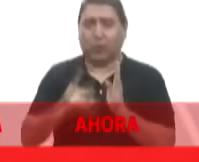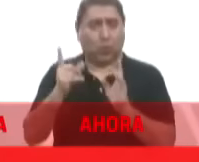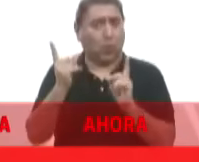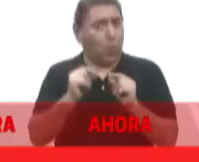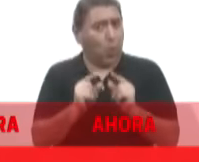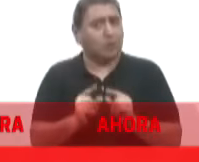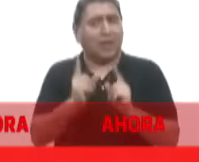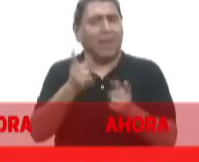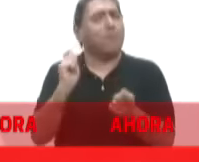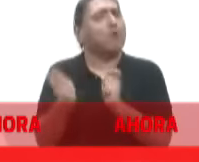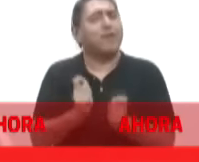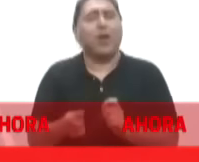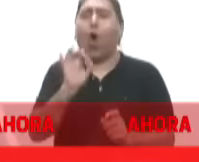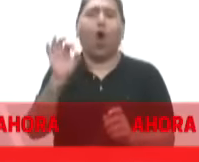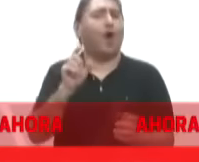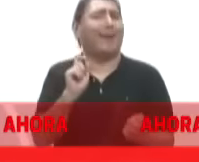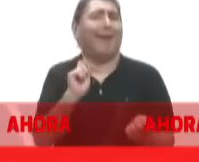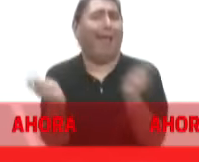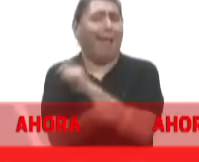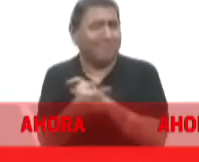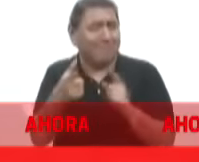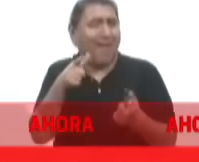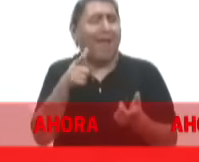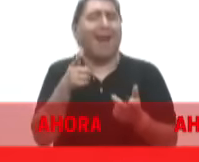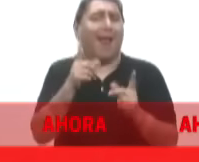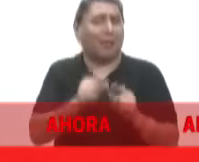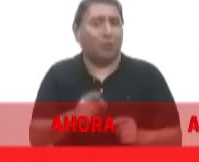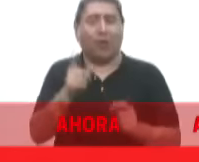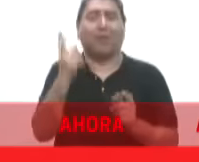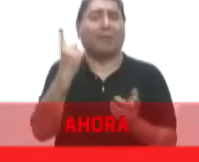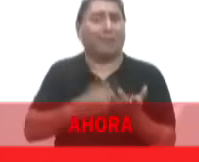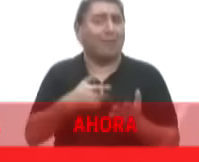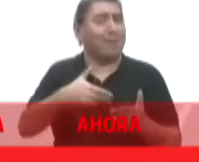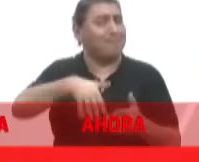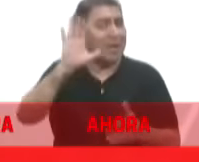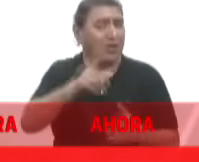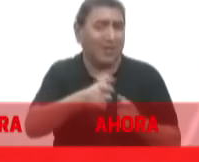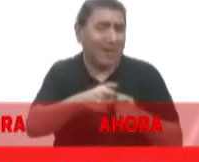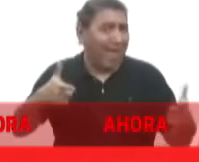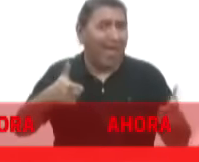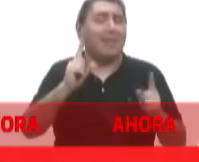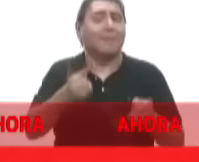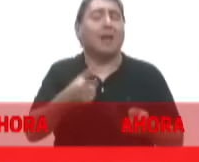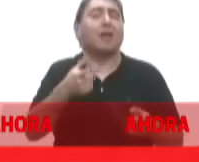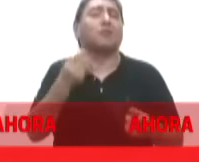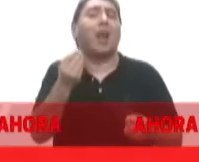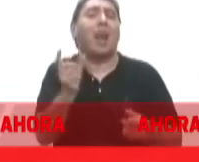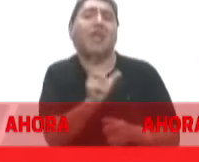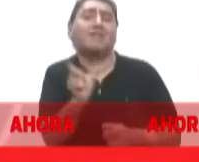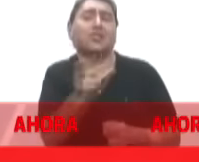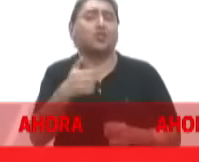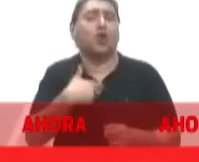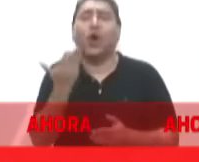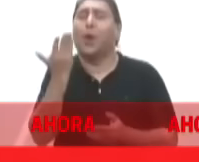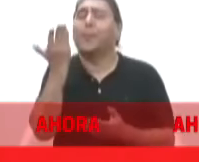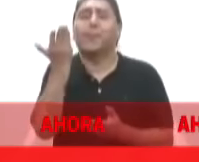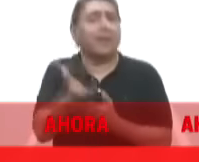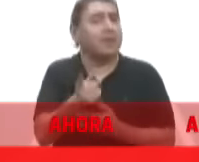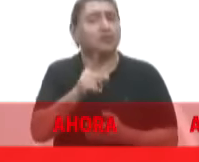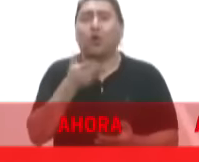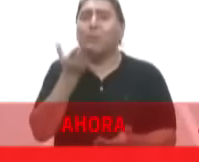O modificar o reemplazar artículos que tenía el dictamen de mayoría, con la única diferencia que no pedí, no mocioné que se